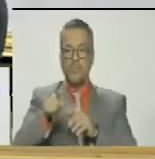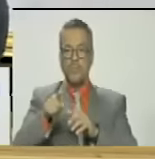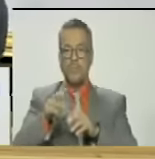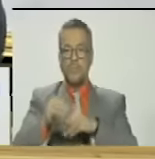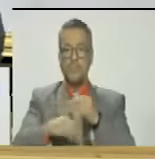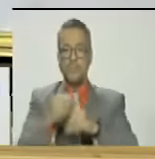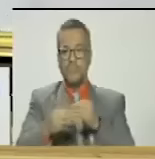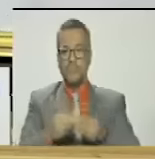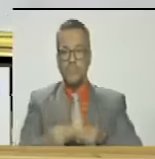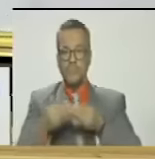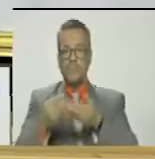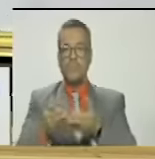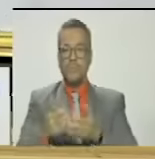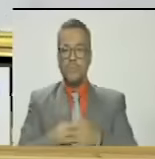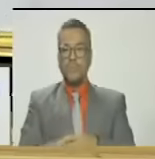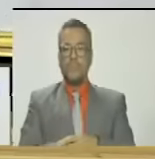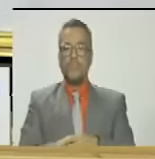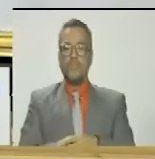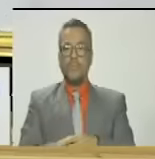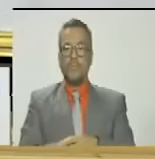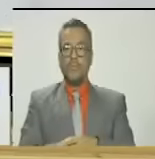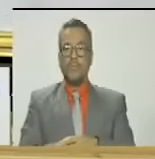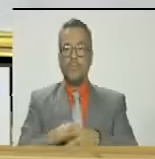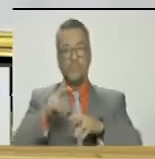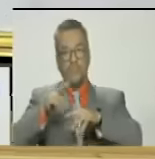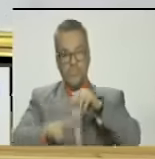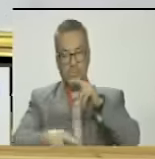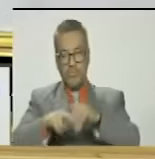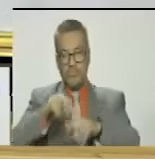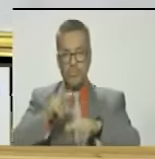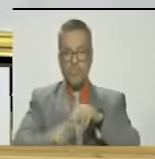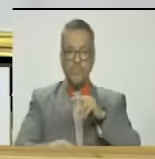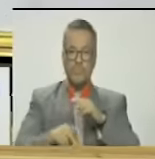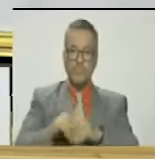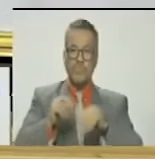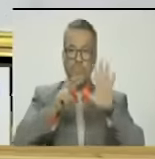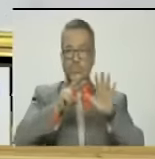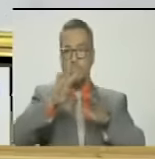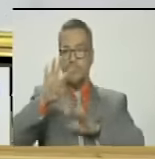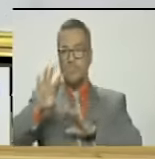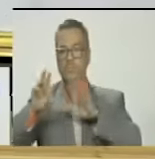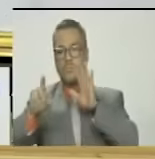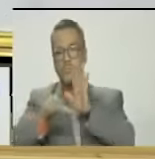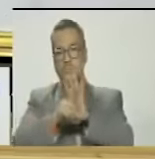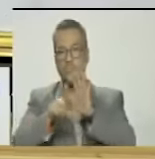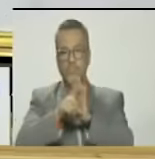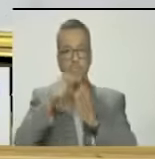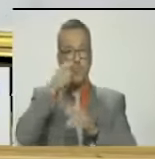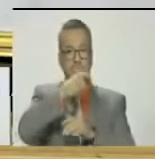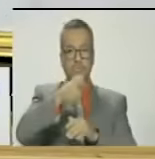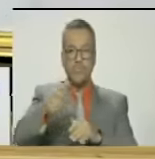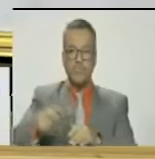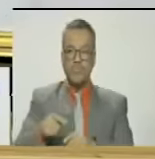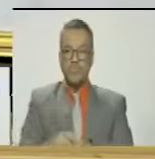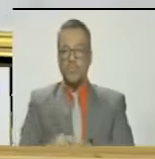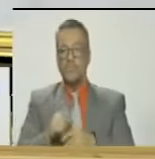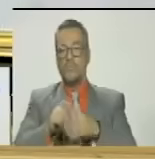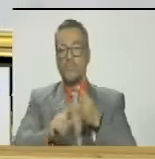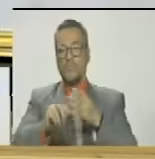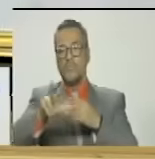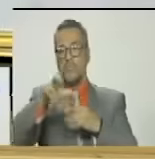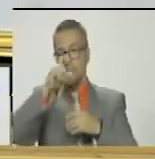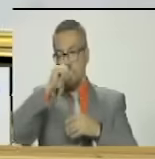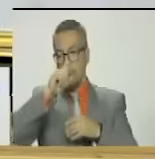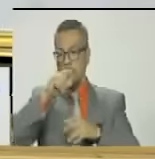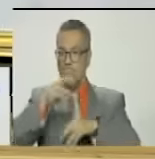ha establecido. La construcción de las 74 leyes del pueblo que en